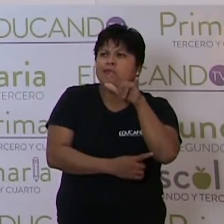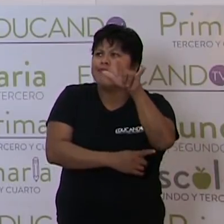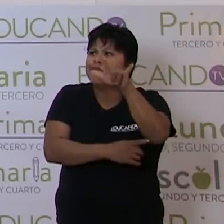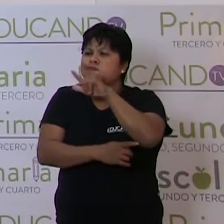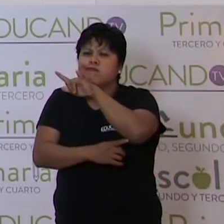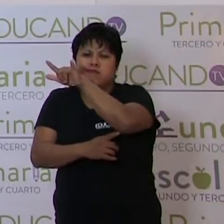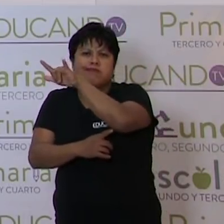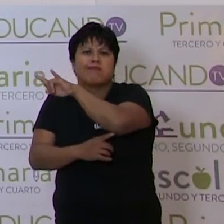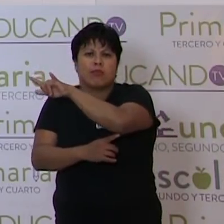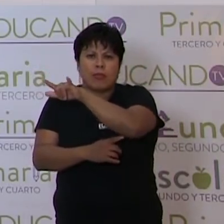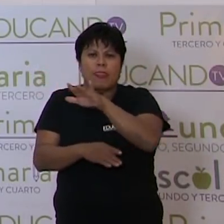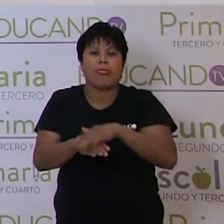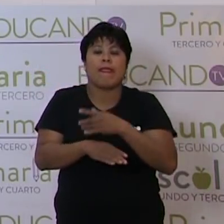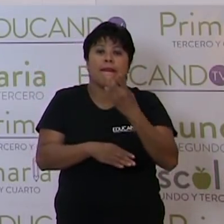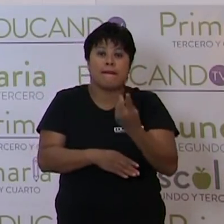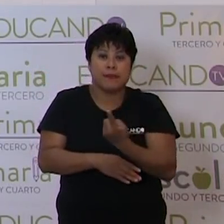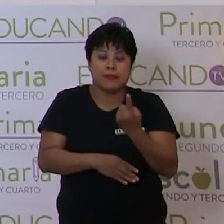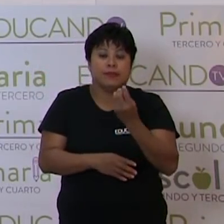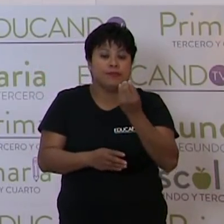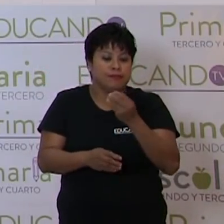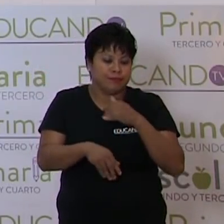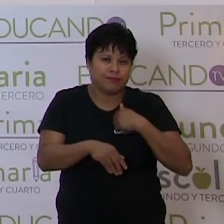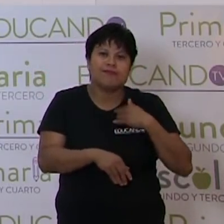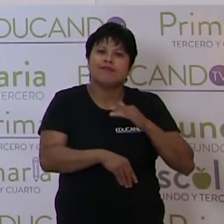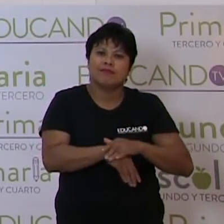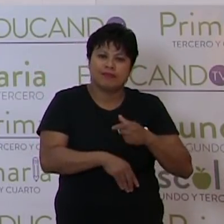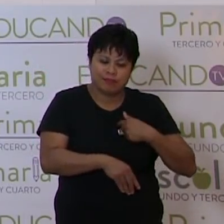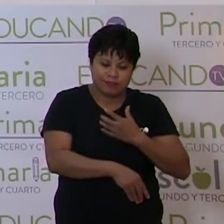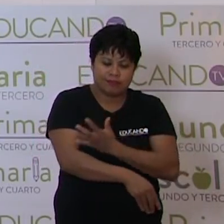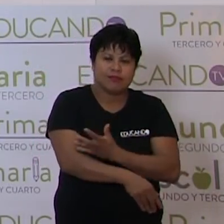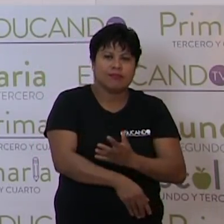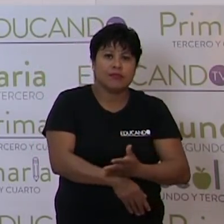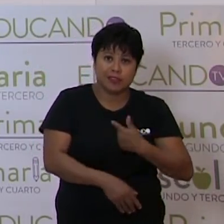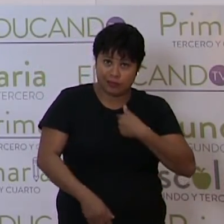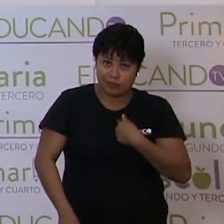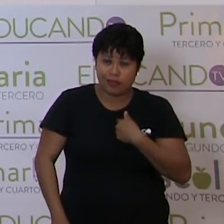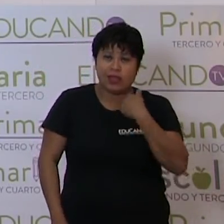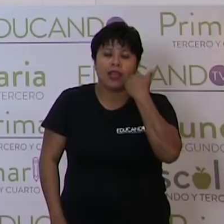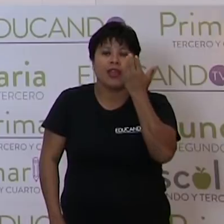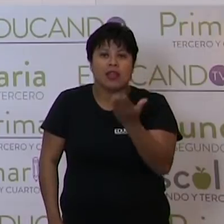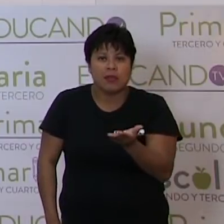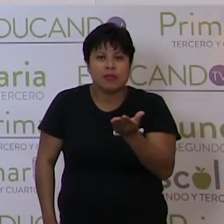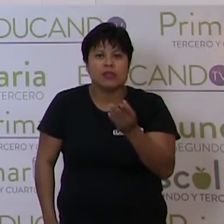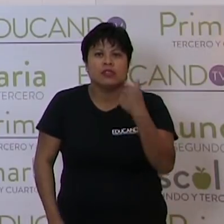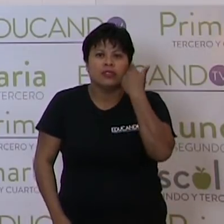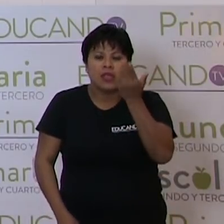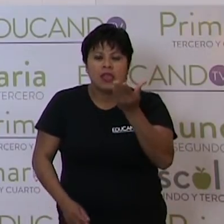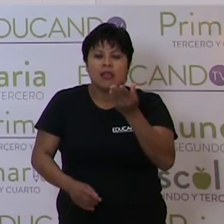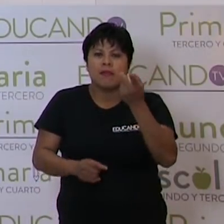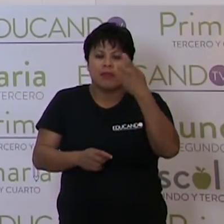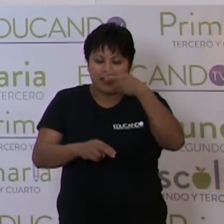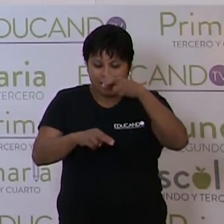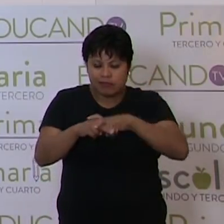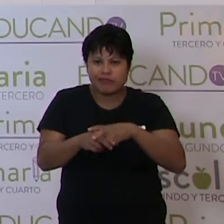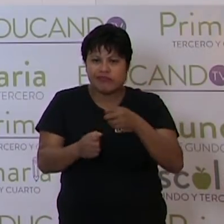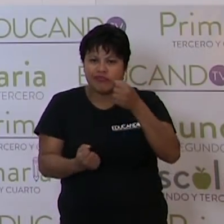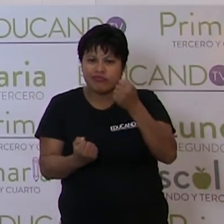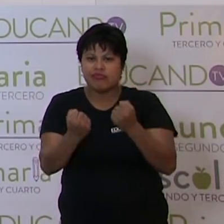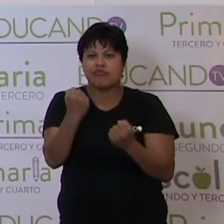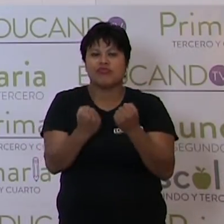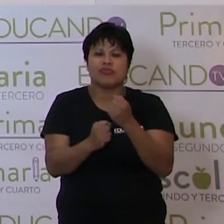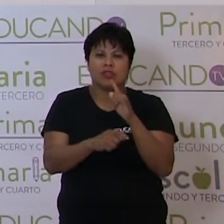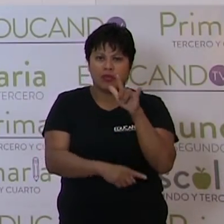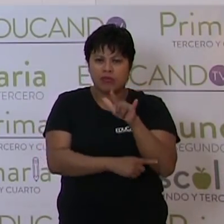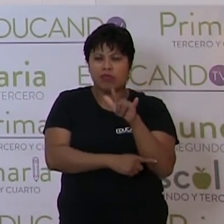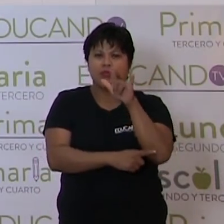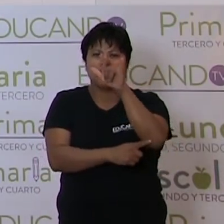aviones porque muchos de mis amigos y yo queríamos ser pilotos de grandes.